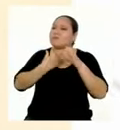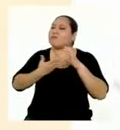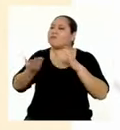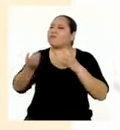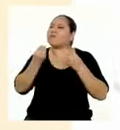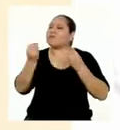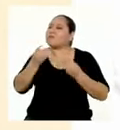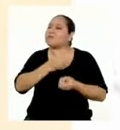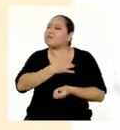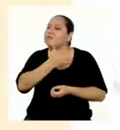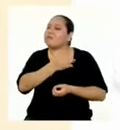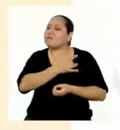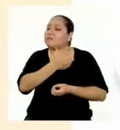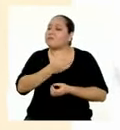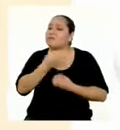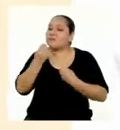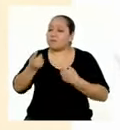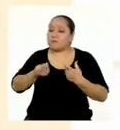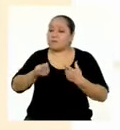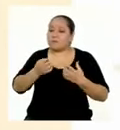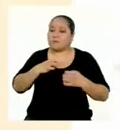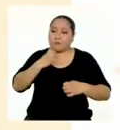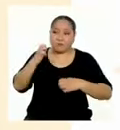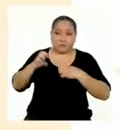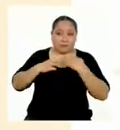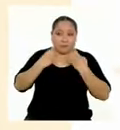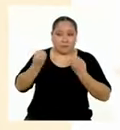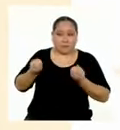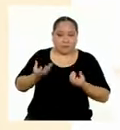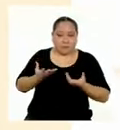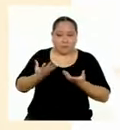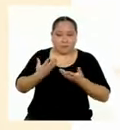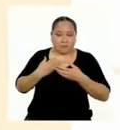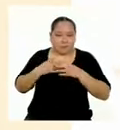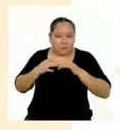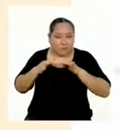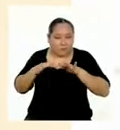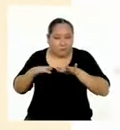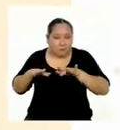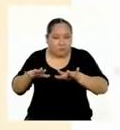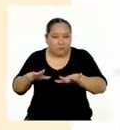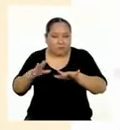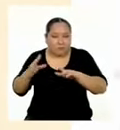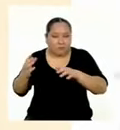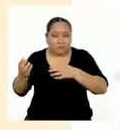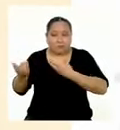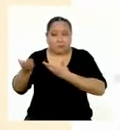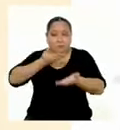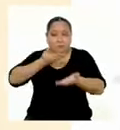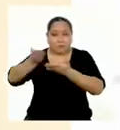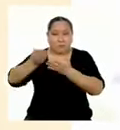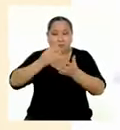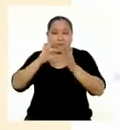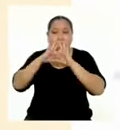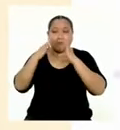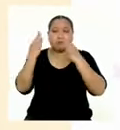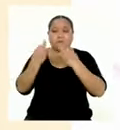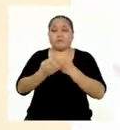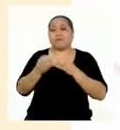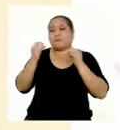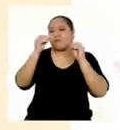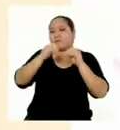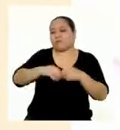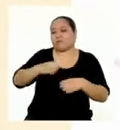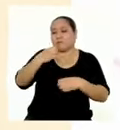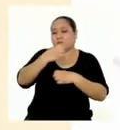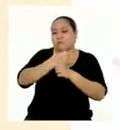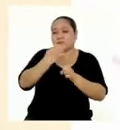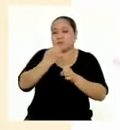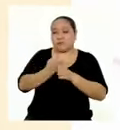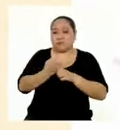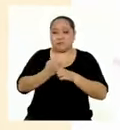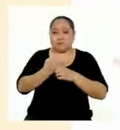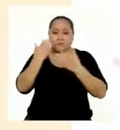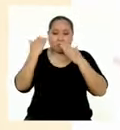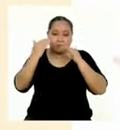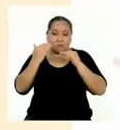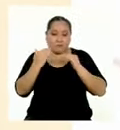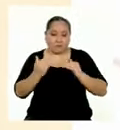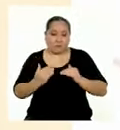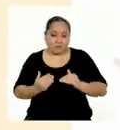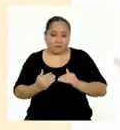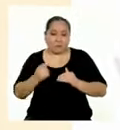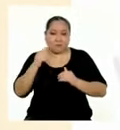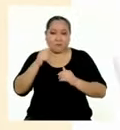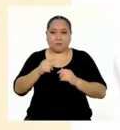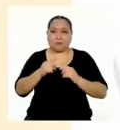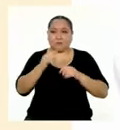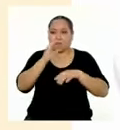nos sentimos y cómo nuestras emociones influyen en nuestra relación como familia. Podemos crear una dinámica en casa, en la que cada cierto